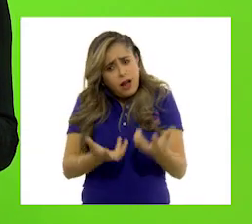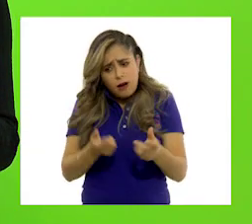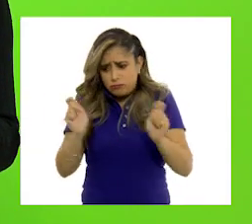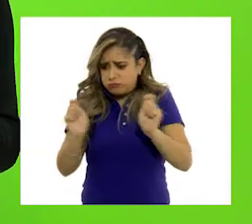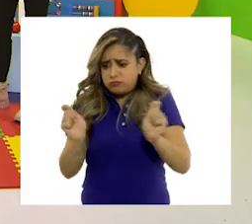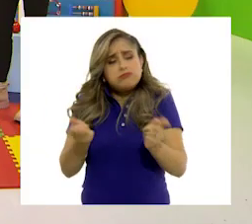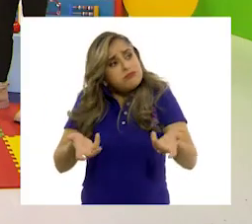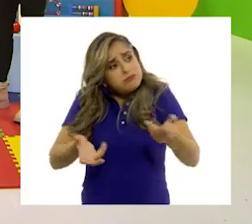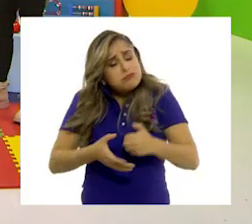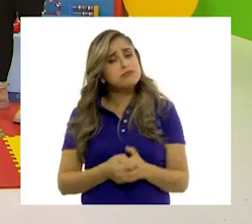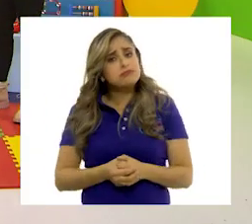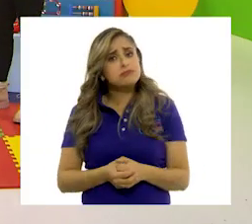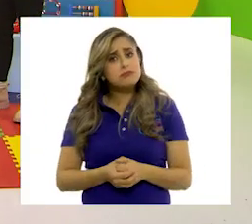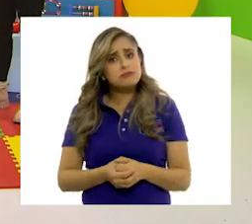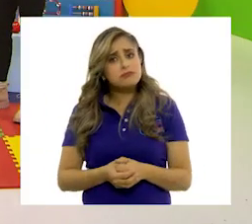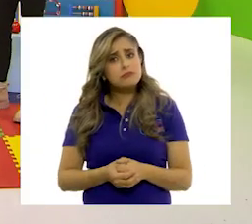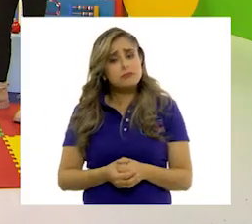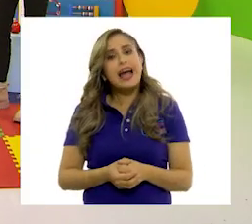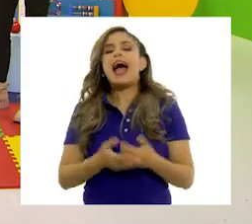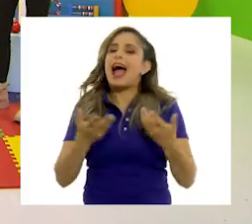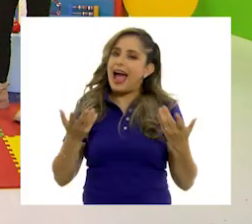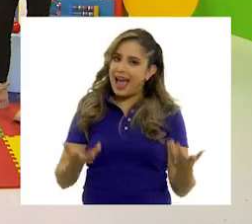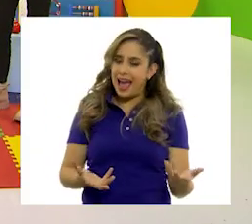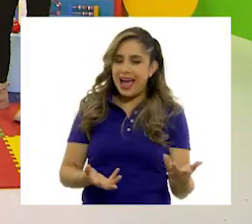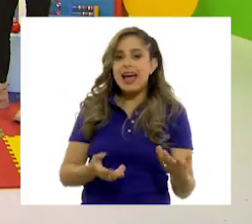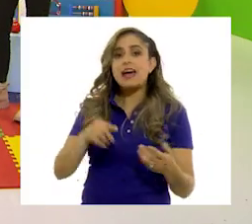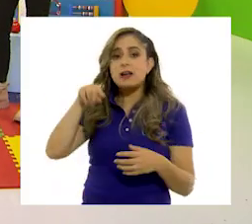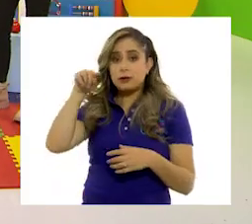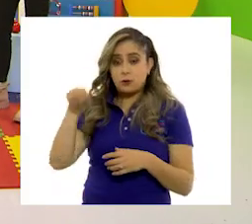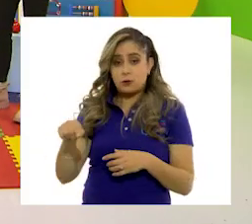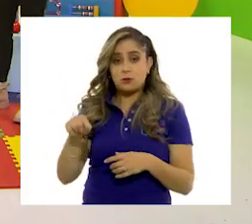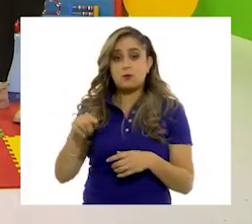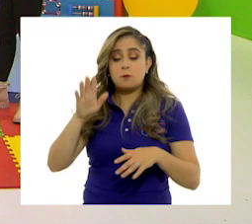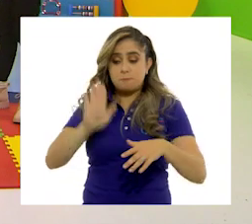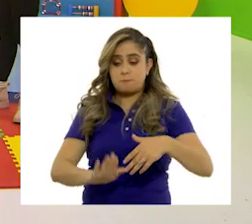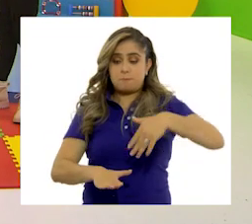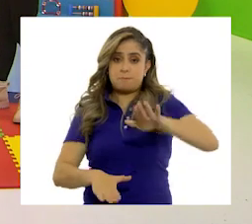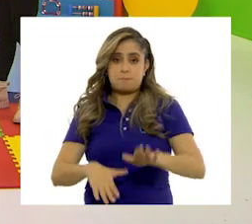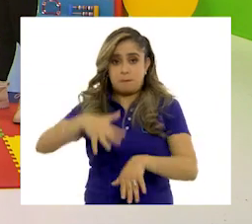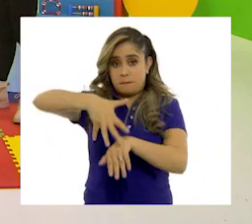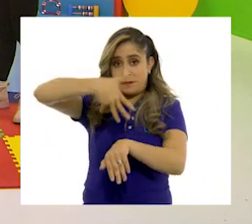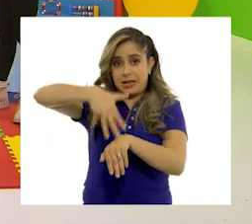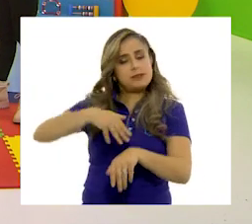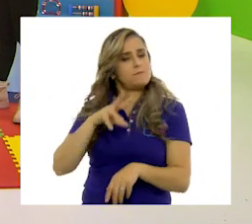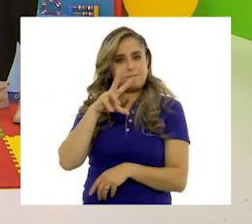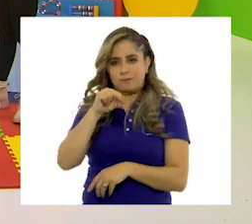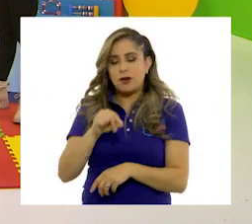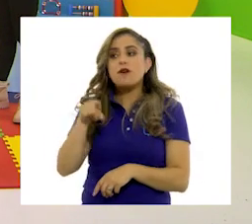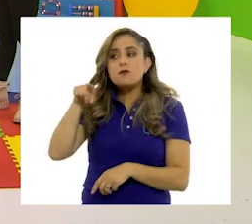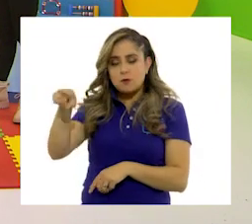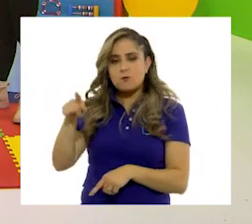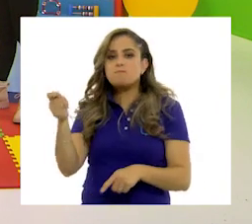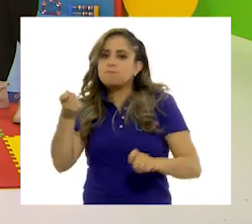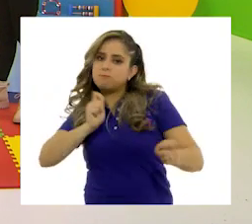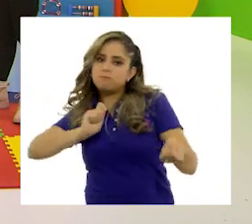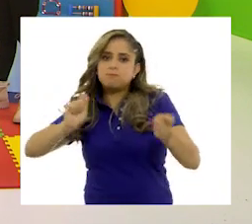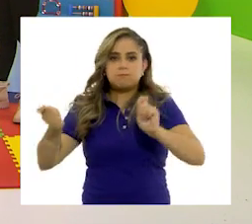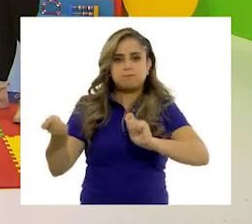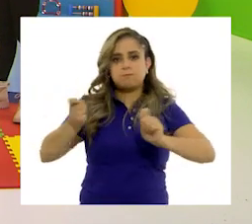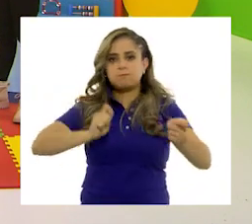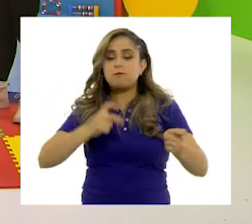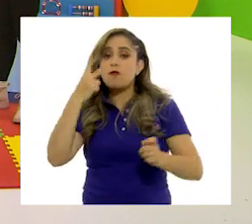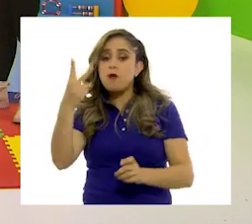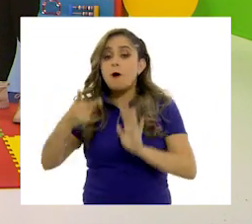cascabeles, Pablo? Ahora, en lugar de percutir los pies en el piso, vas a tocar los cascabeles